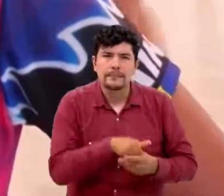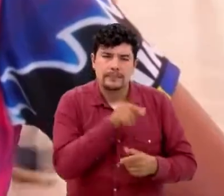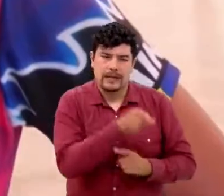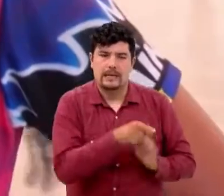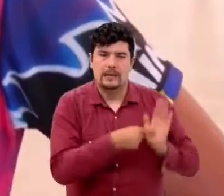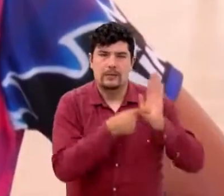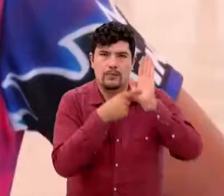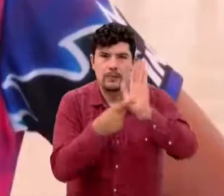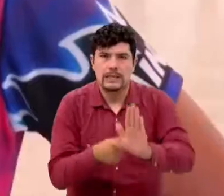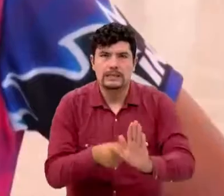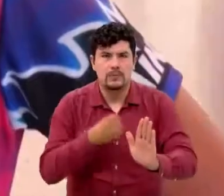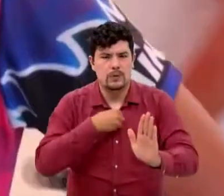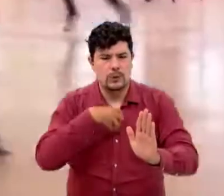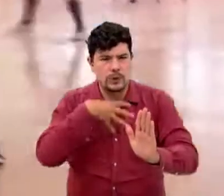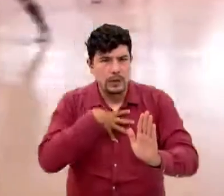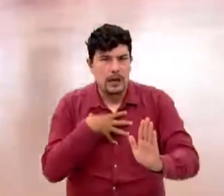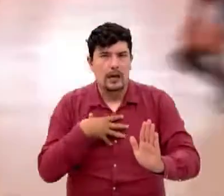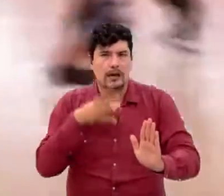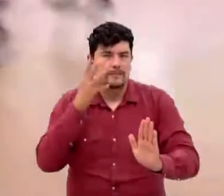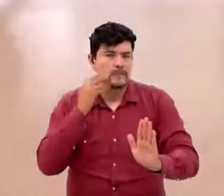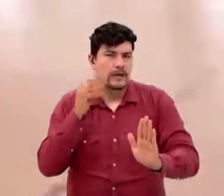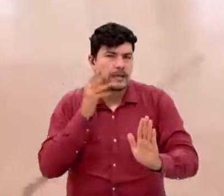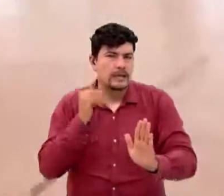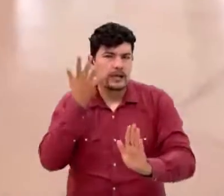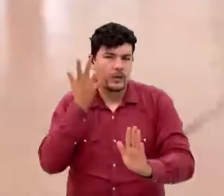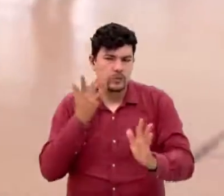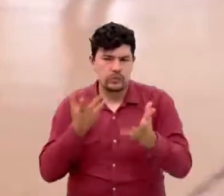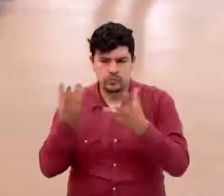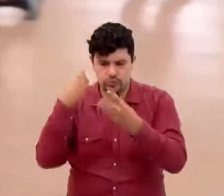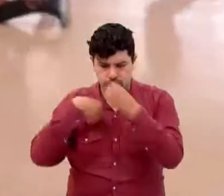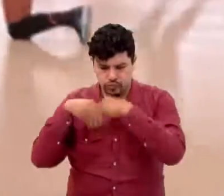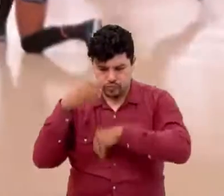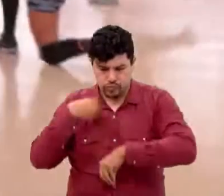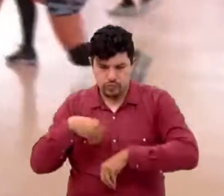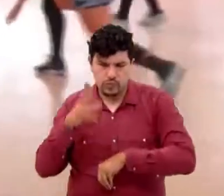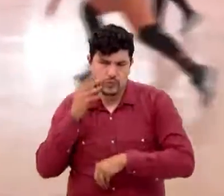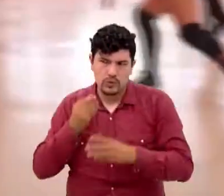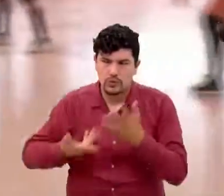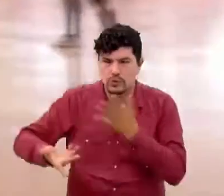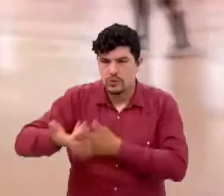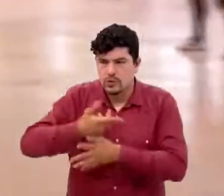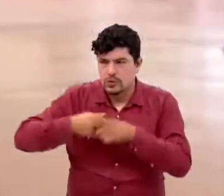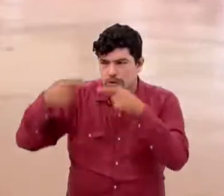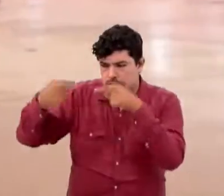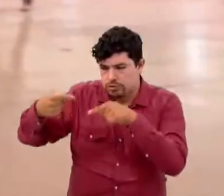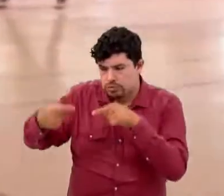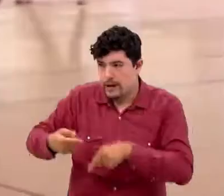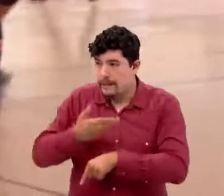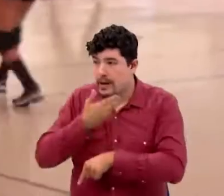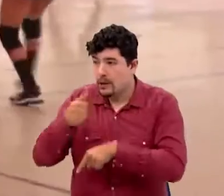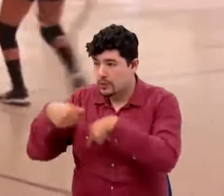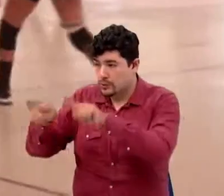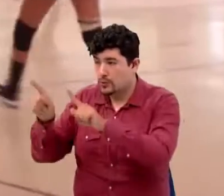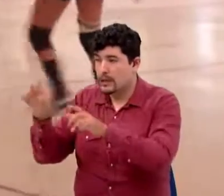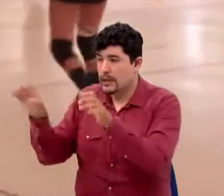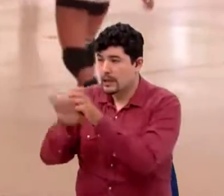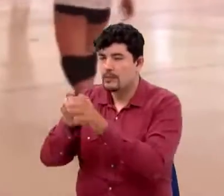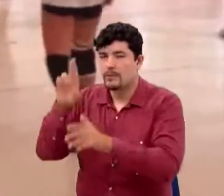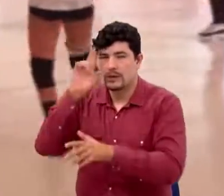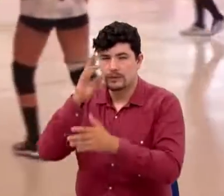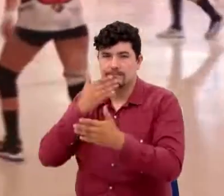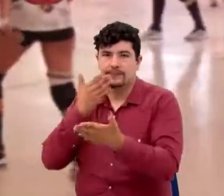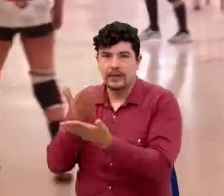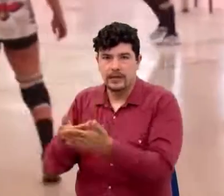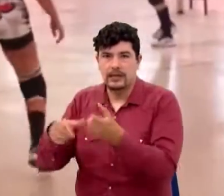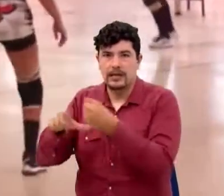ser mejores cada día, de ganar experiencia con cada partido, con los mejores, fogueándose con los mejores, y por eso le agradecemos a la Liga Norte